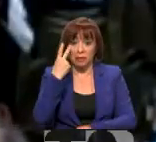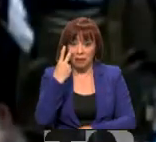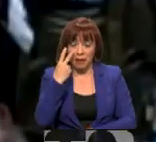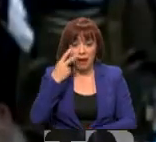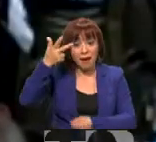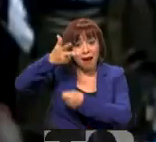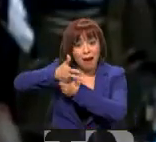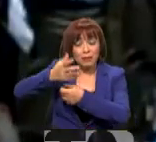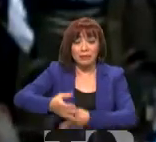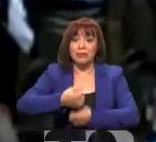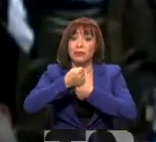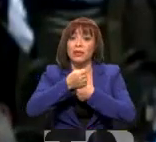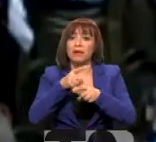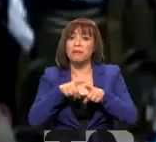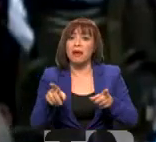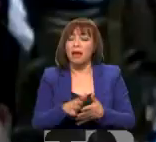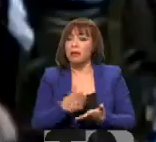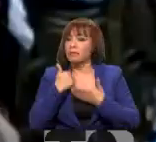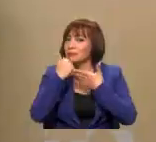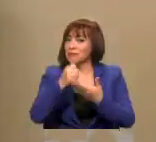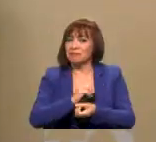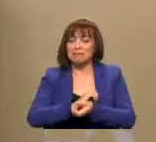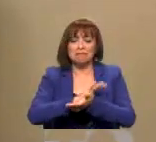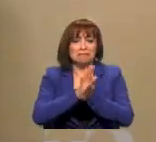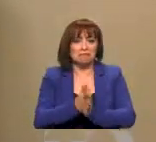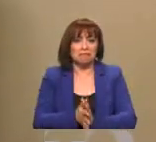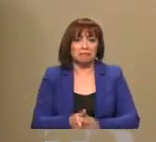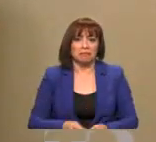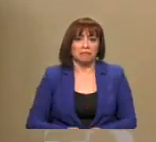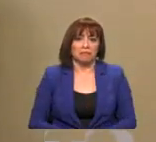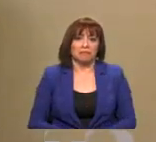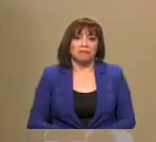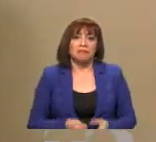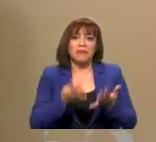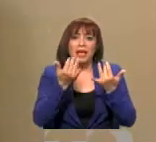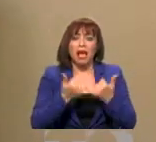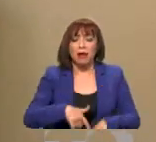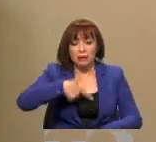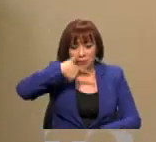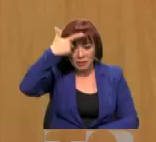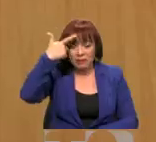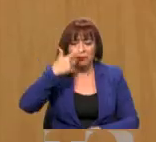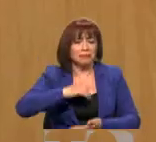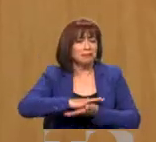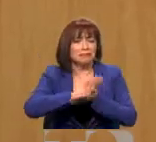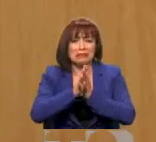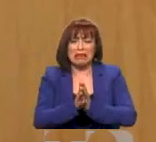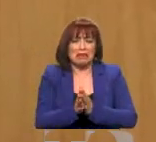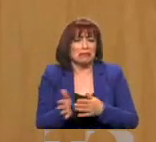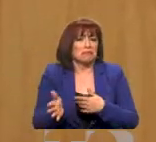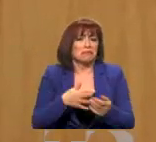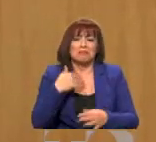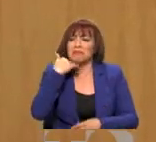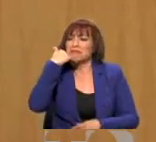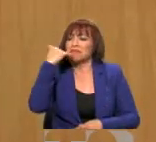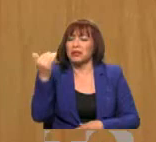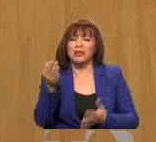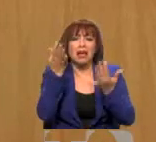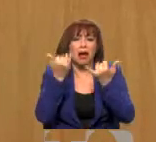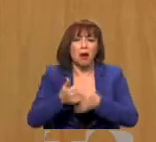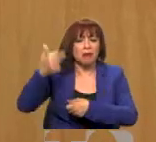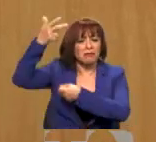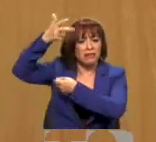de seguridad, ya ni esto los detiene. Han perdido la vergüenza. No les interesa porque están las